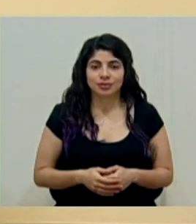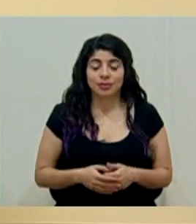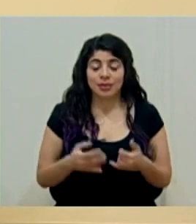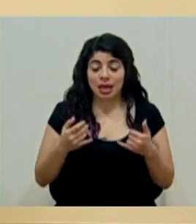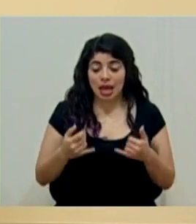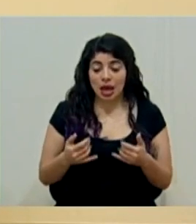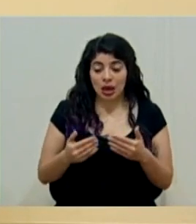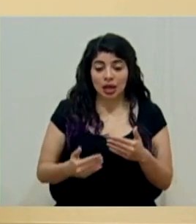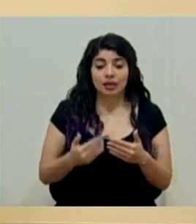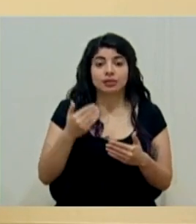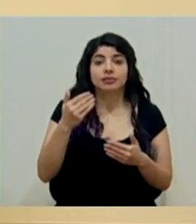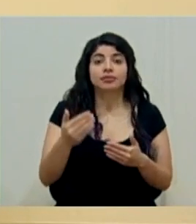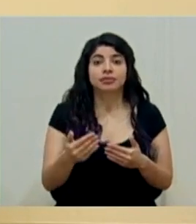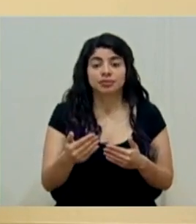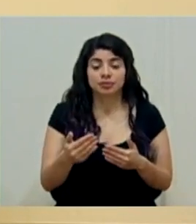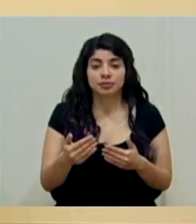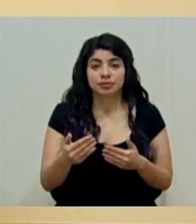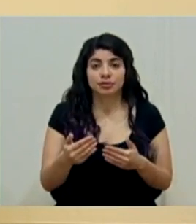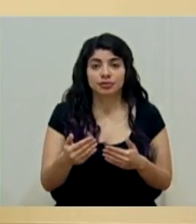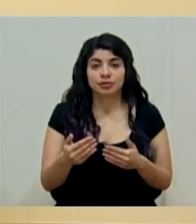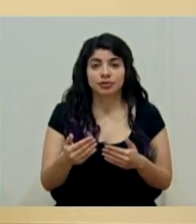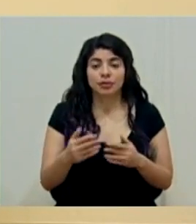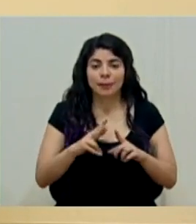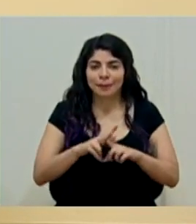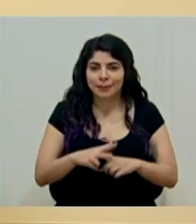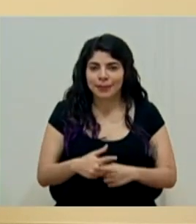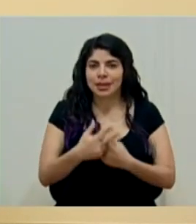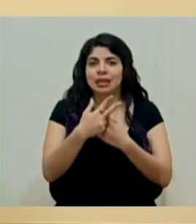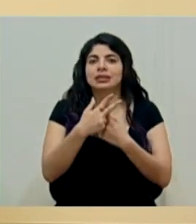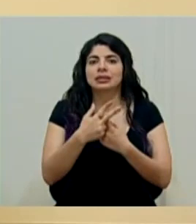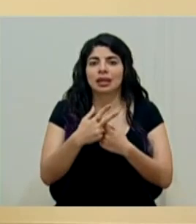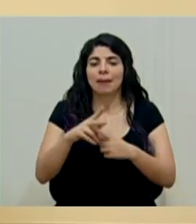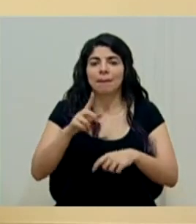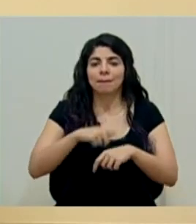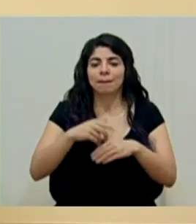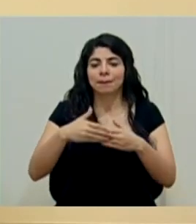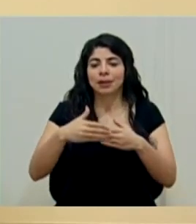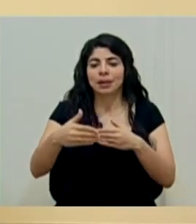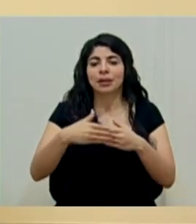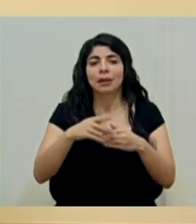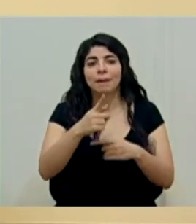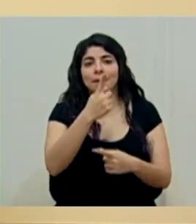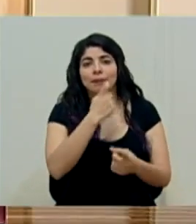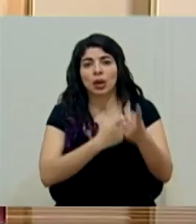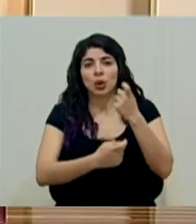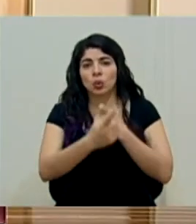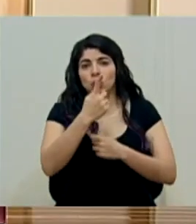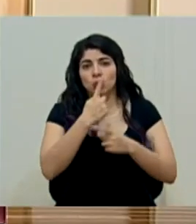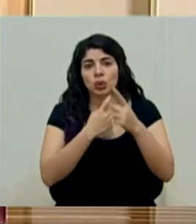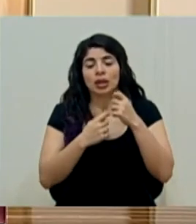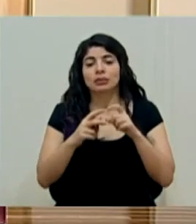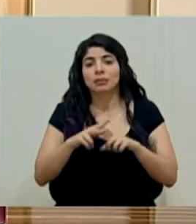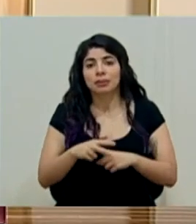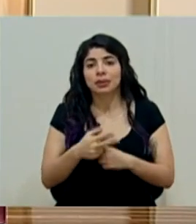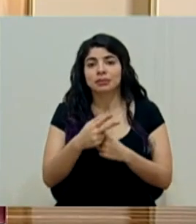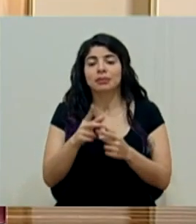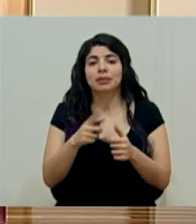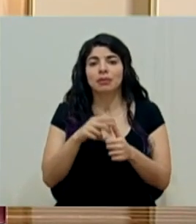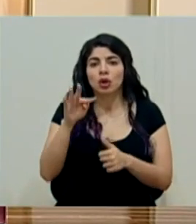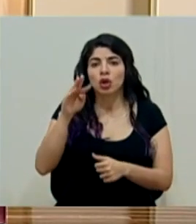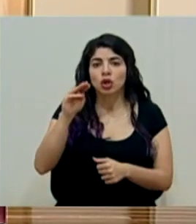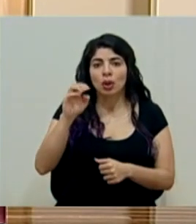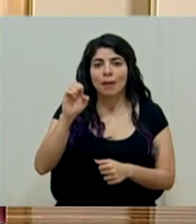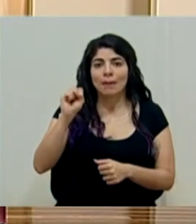A continuación, vamos a iniciar con el periodo de consultas. Iniciamos con el colega